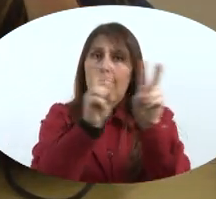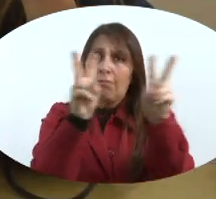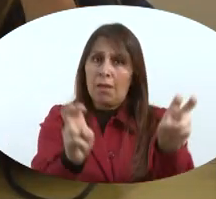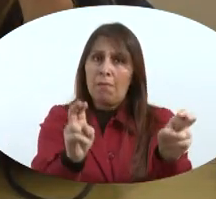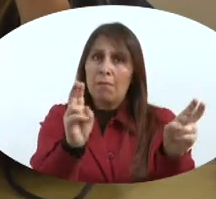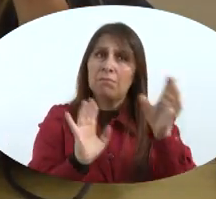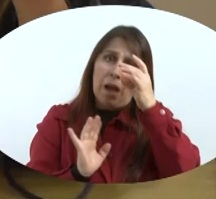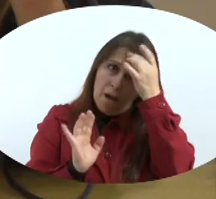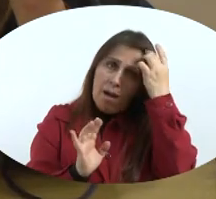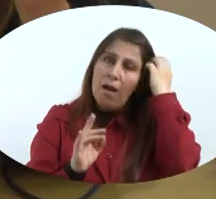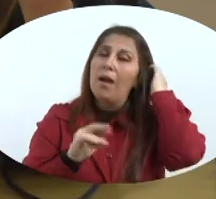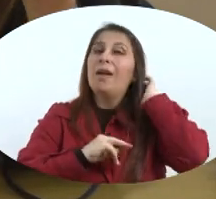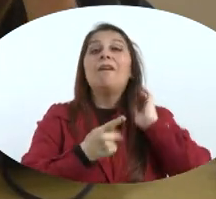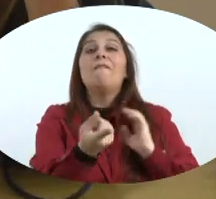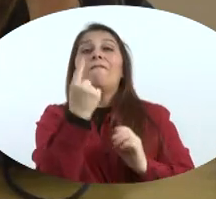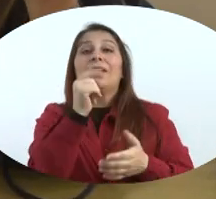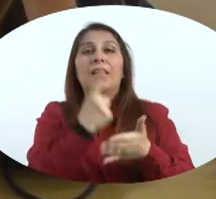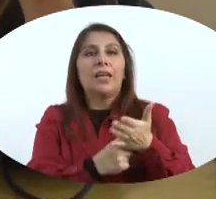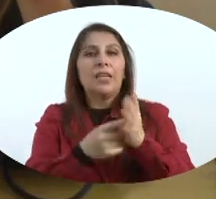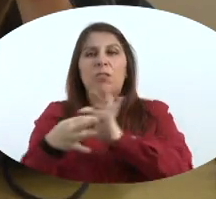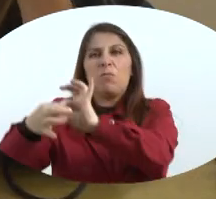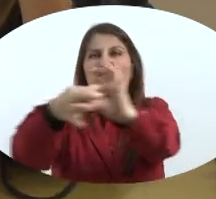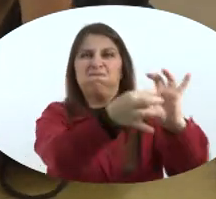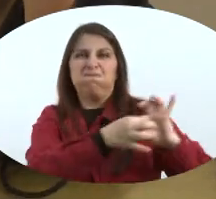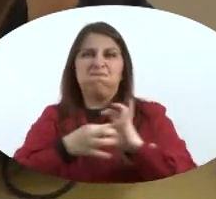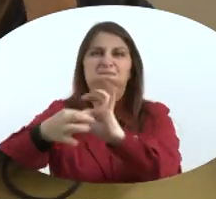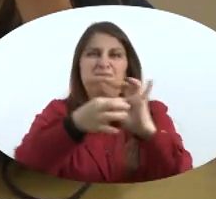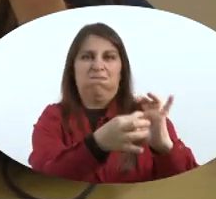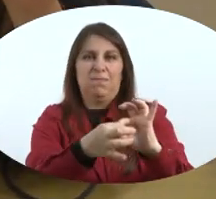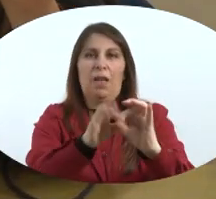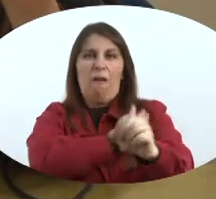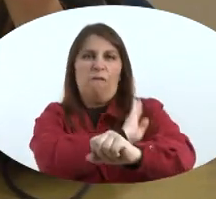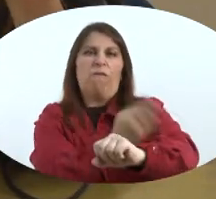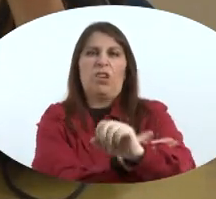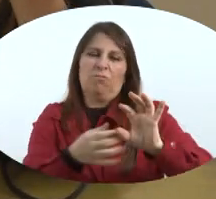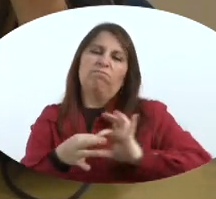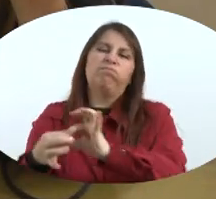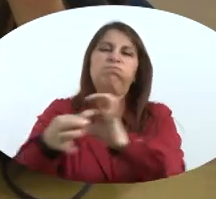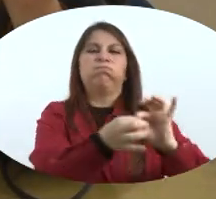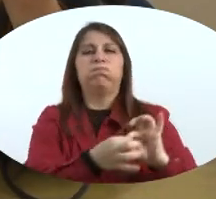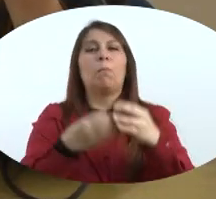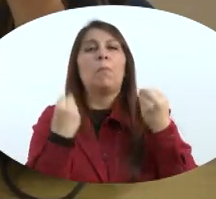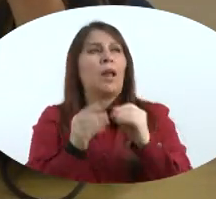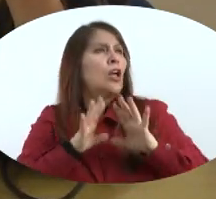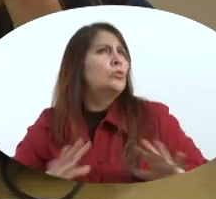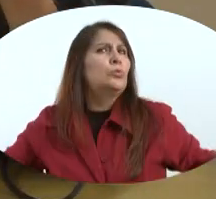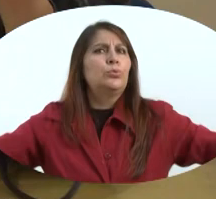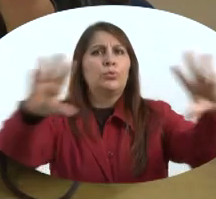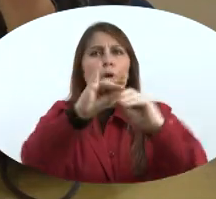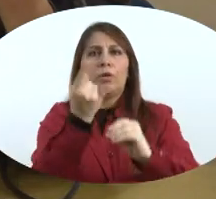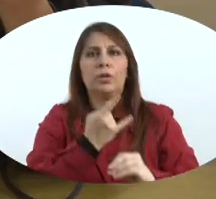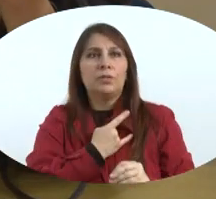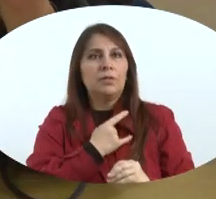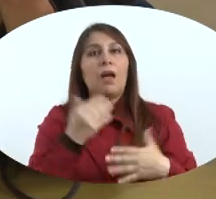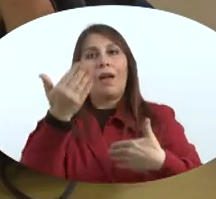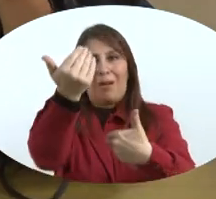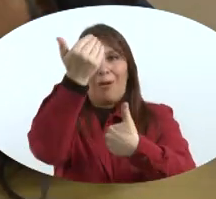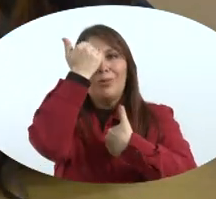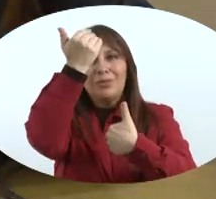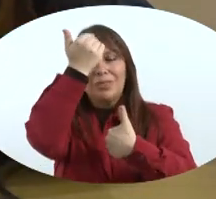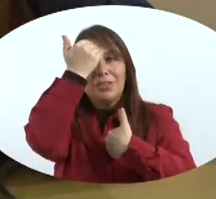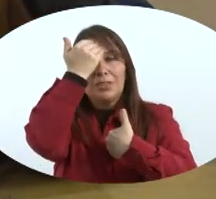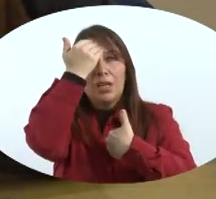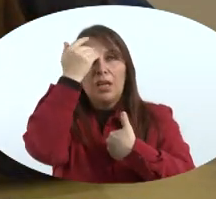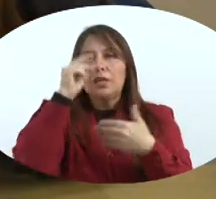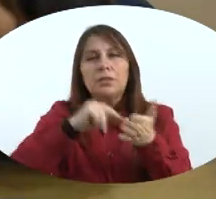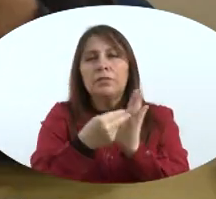pero lo que nosotros nos hace falta es unir esfuerzos entonces es unir las fuerzas para que en toda la universidad empecemos a generar conciencia de